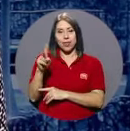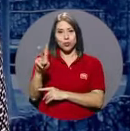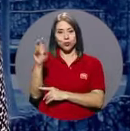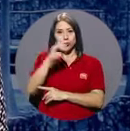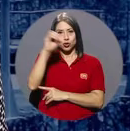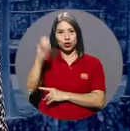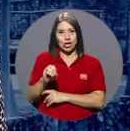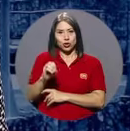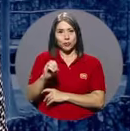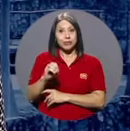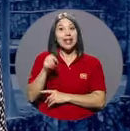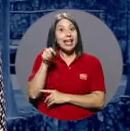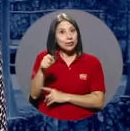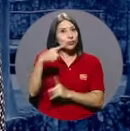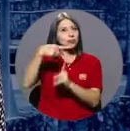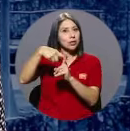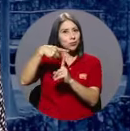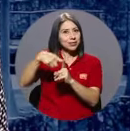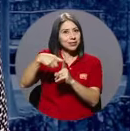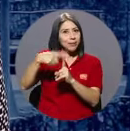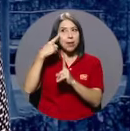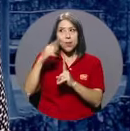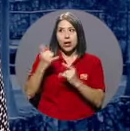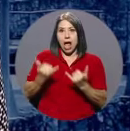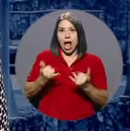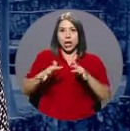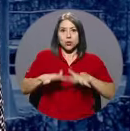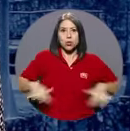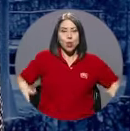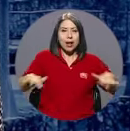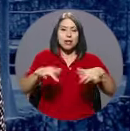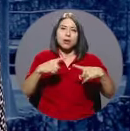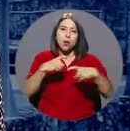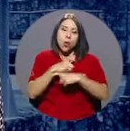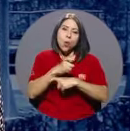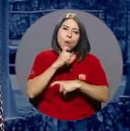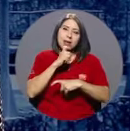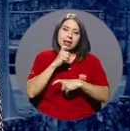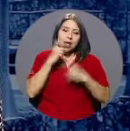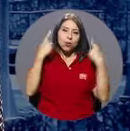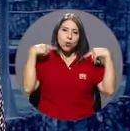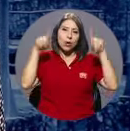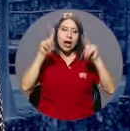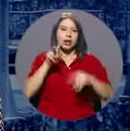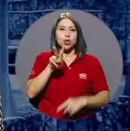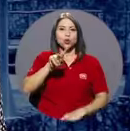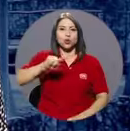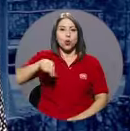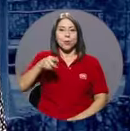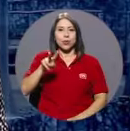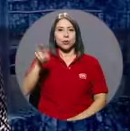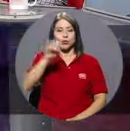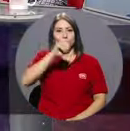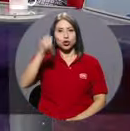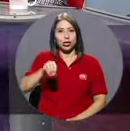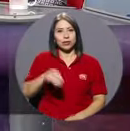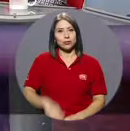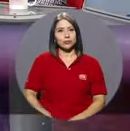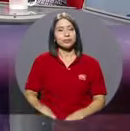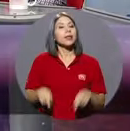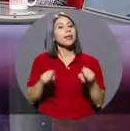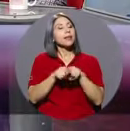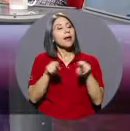que siendo optimista, ¿verdad? Porque en el entorno actual yo creo que es complicado incluso llegar a ese 2,2%. También es